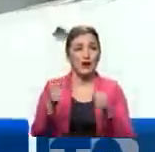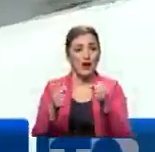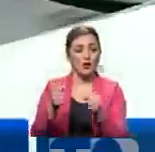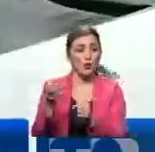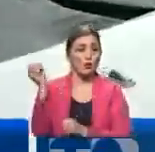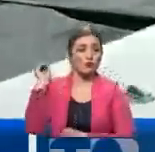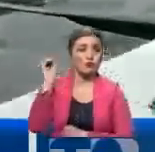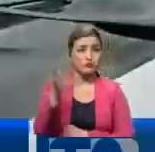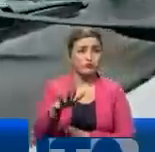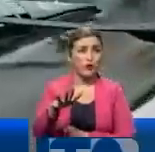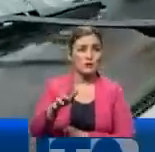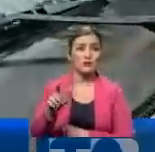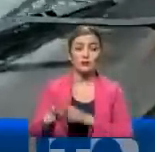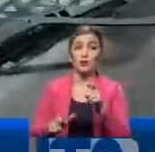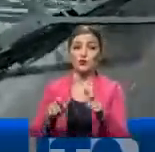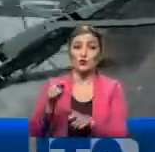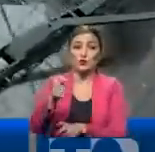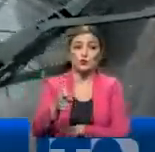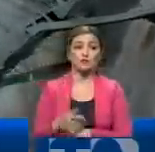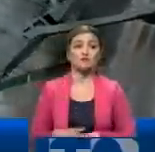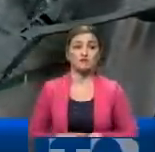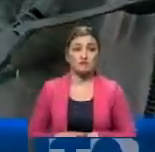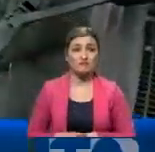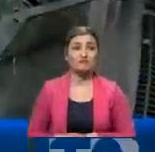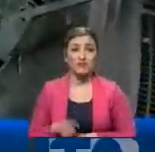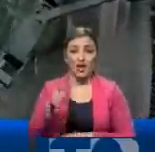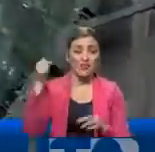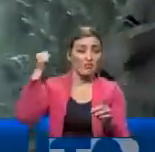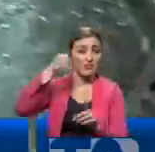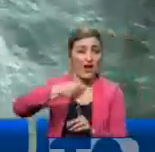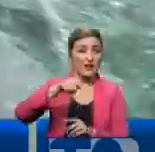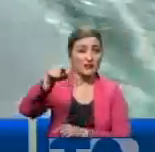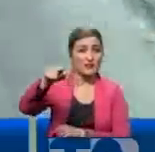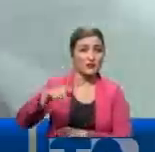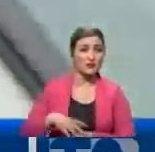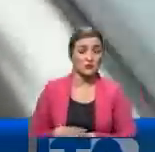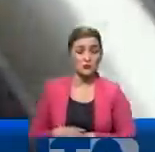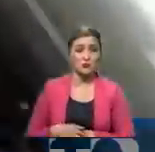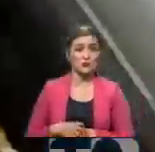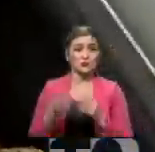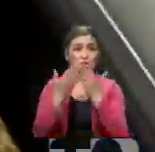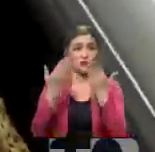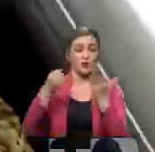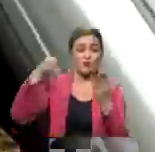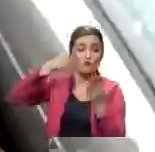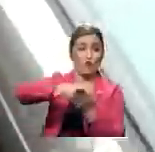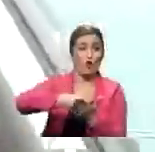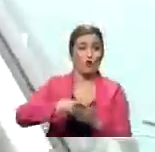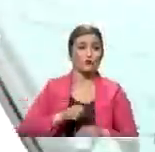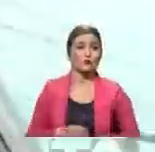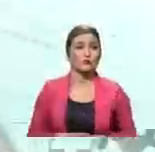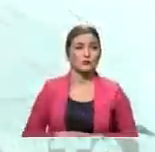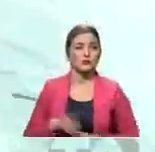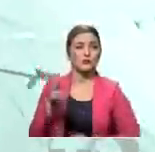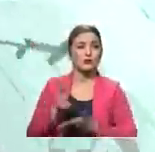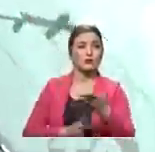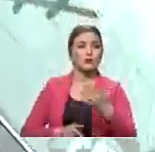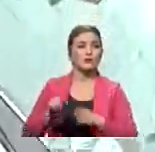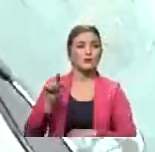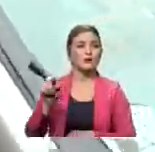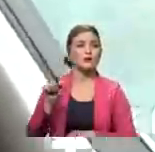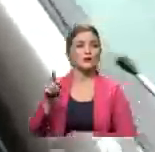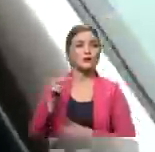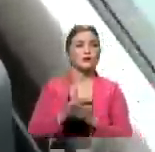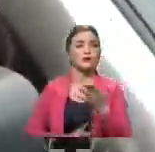vehículos que llevan a personas, los manifestantes del sector del Trébol atacan a los vehículos. ¿Qué fue lo que sucedió, mi